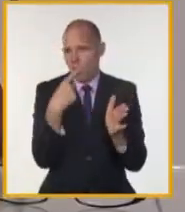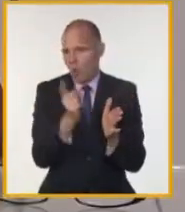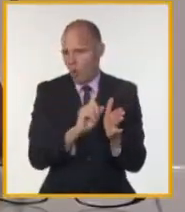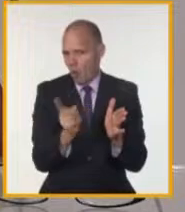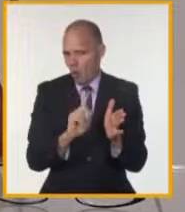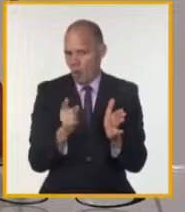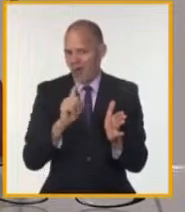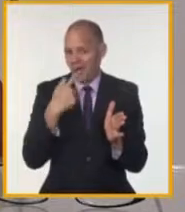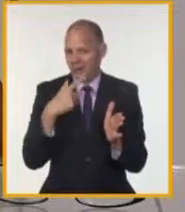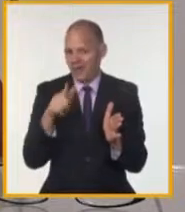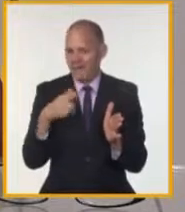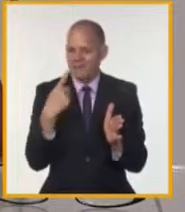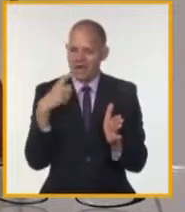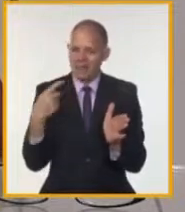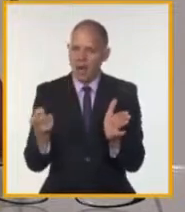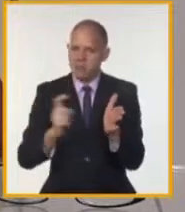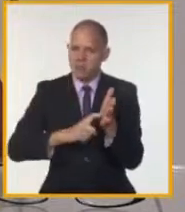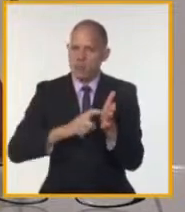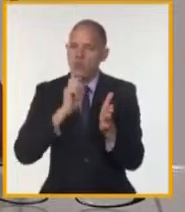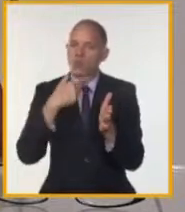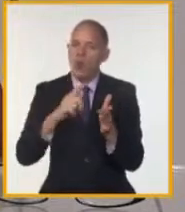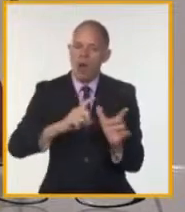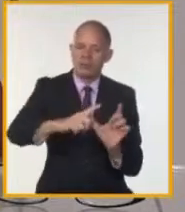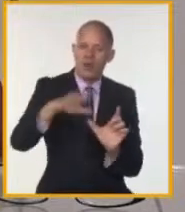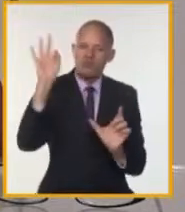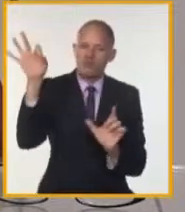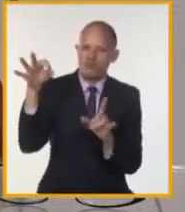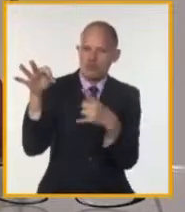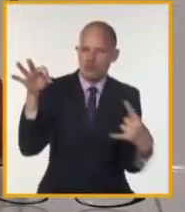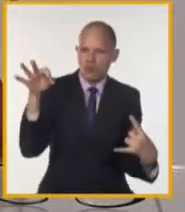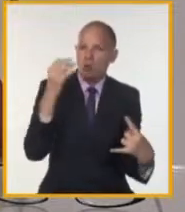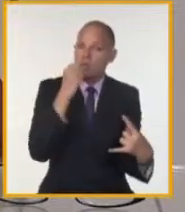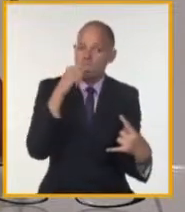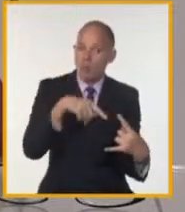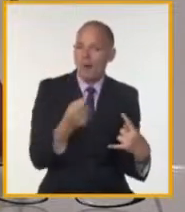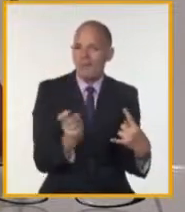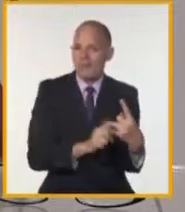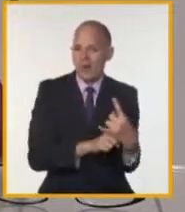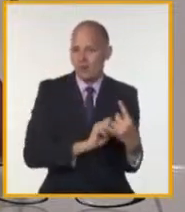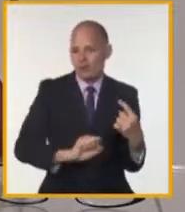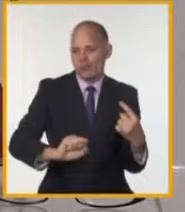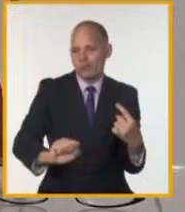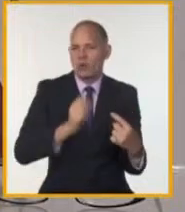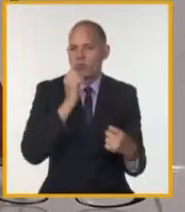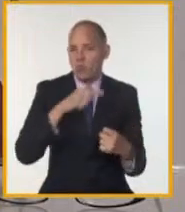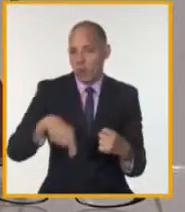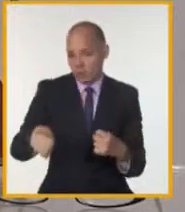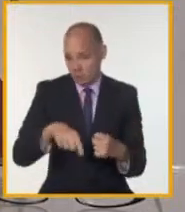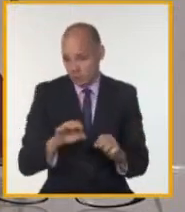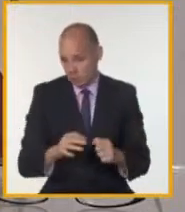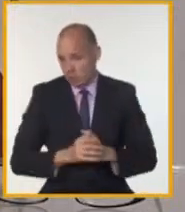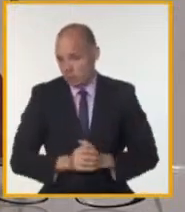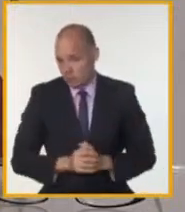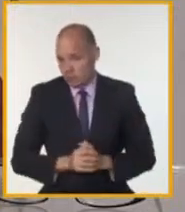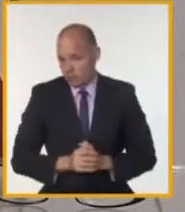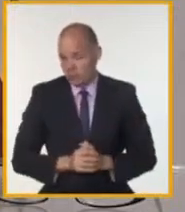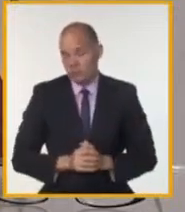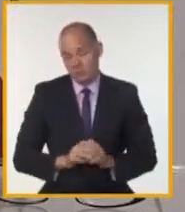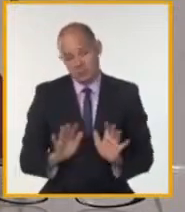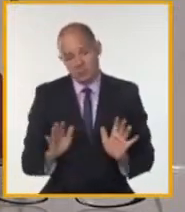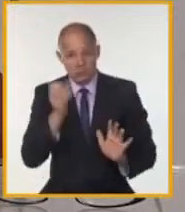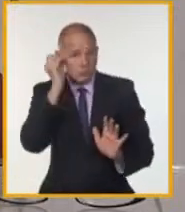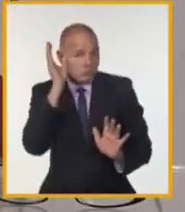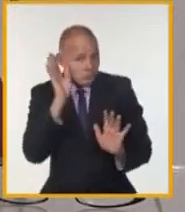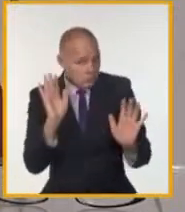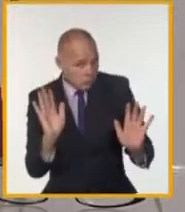empresa tiene un CDT y un coeficiente de aprovechamiento del parque, hoy está por encima del 90. Gracias a que al mismo